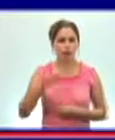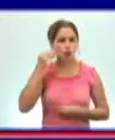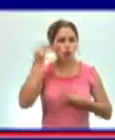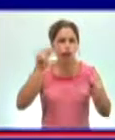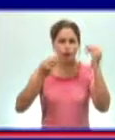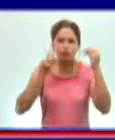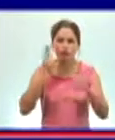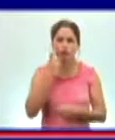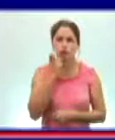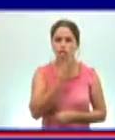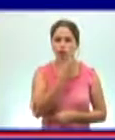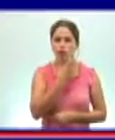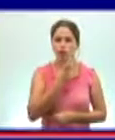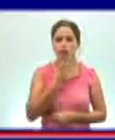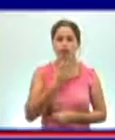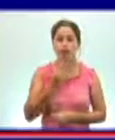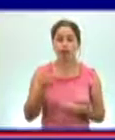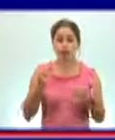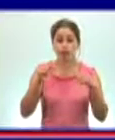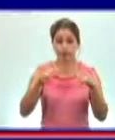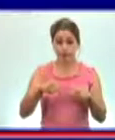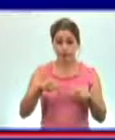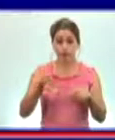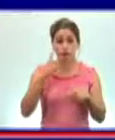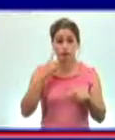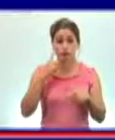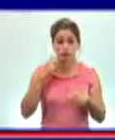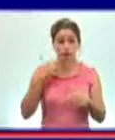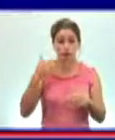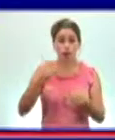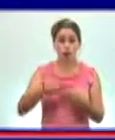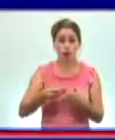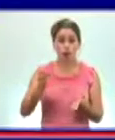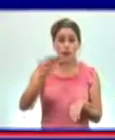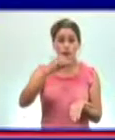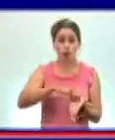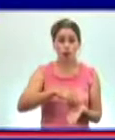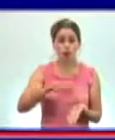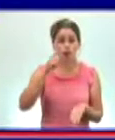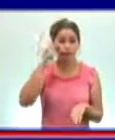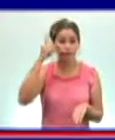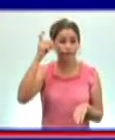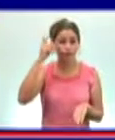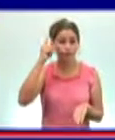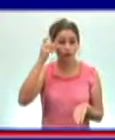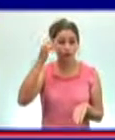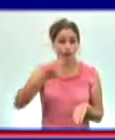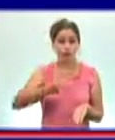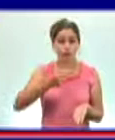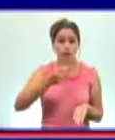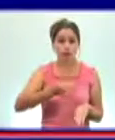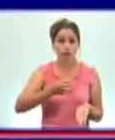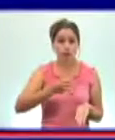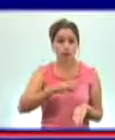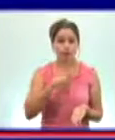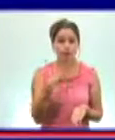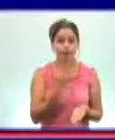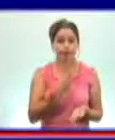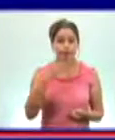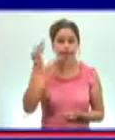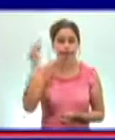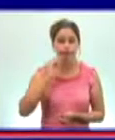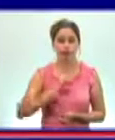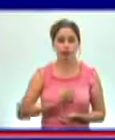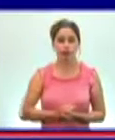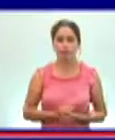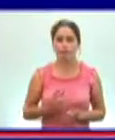fueron legados por el apóstol de la independencia y que incorporados como sistemas de ideas se expresan en los comportamientos que son diversos. ¿Para qué?